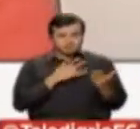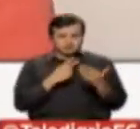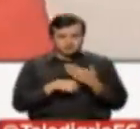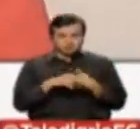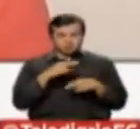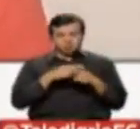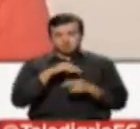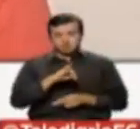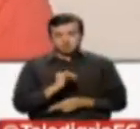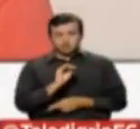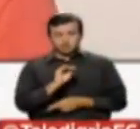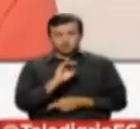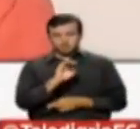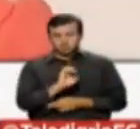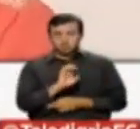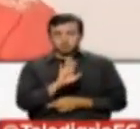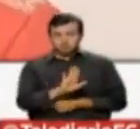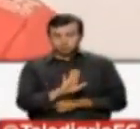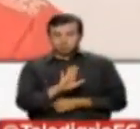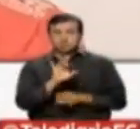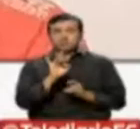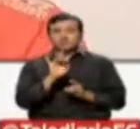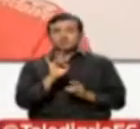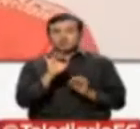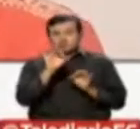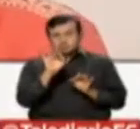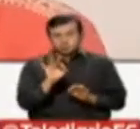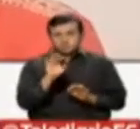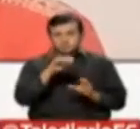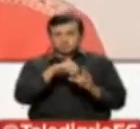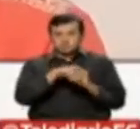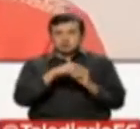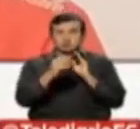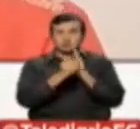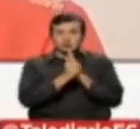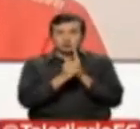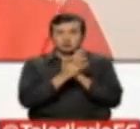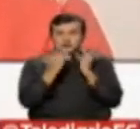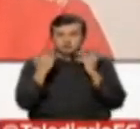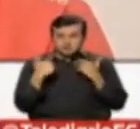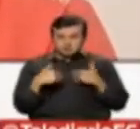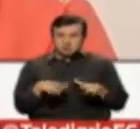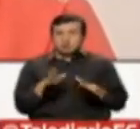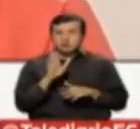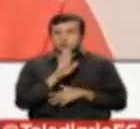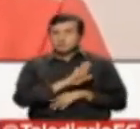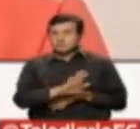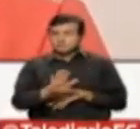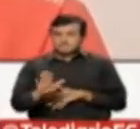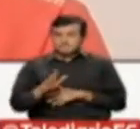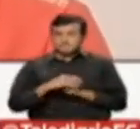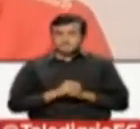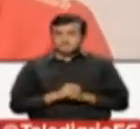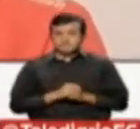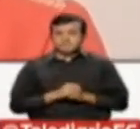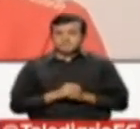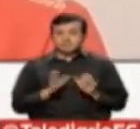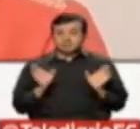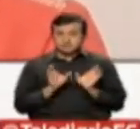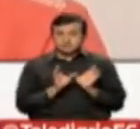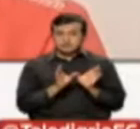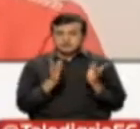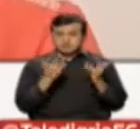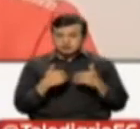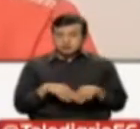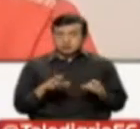jose tuvo la suerte de estar aquí de capacitarse acá se certificó ya